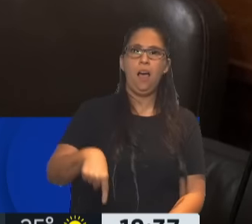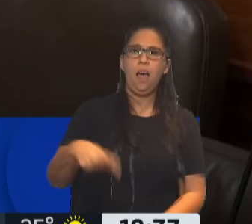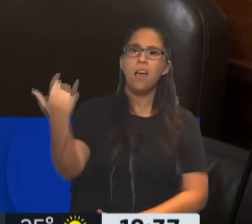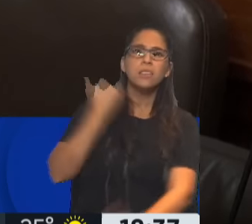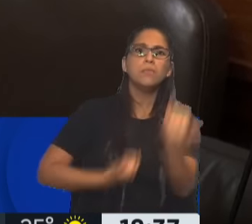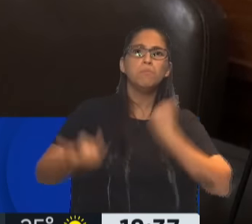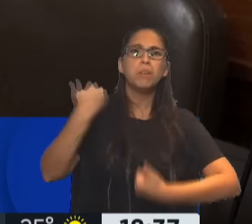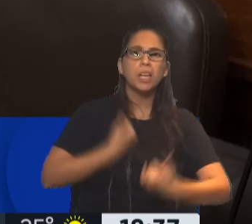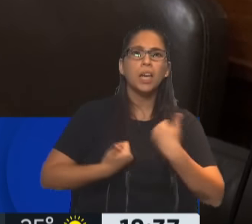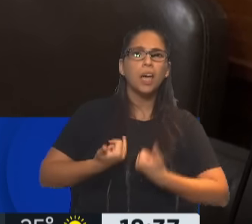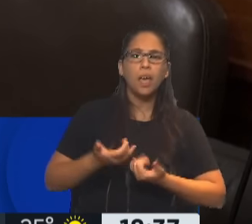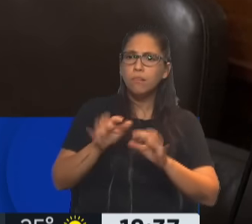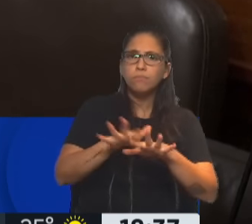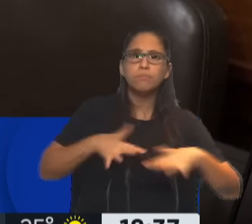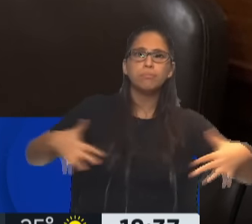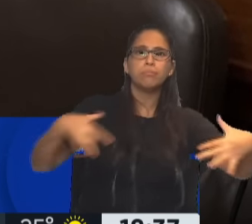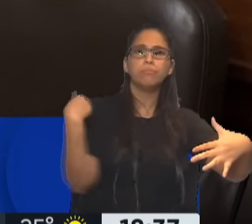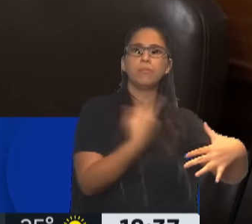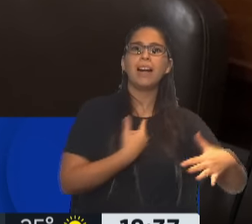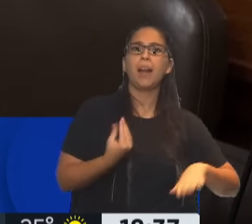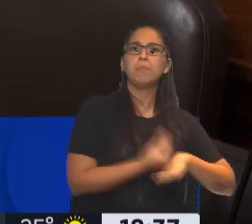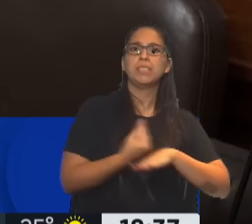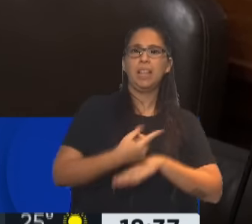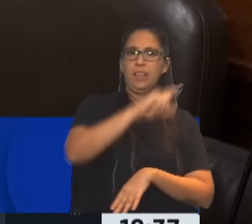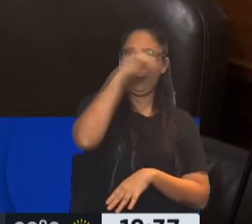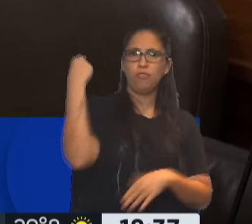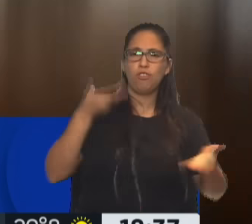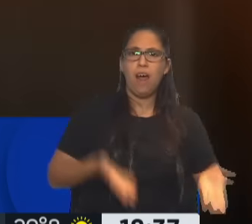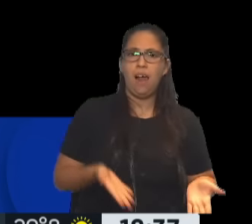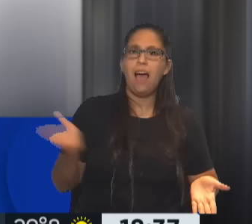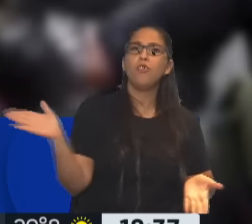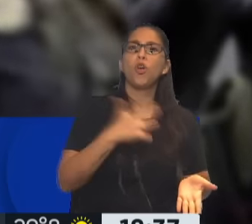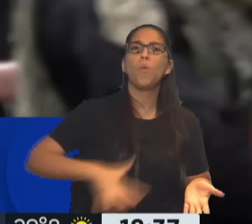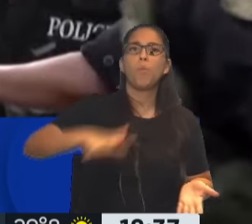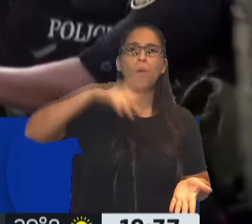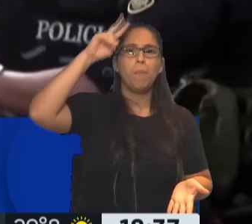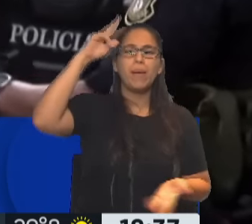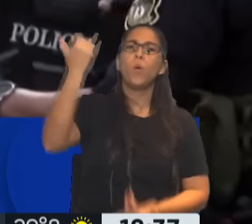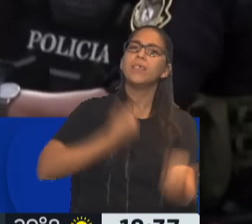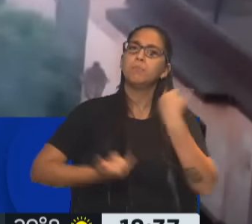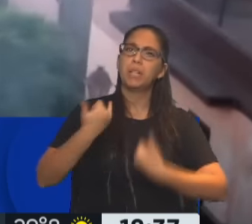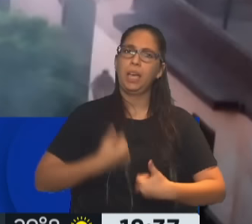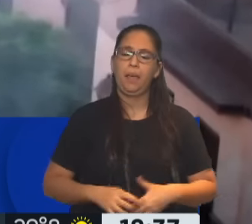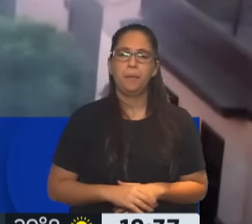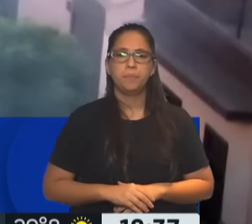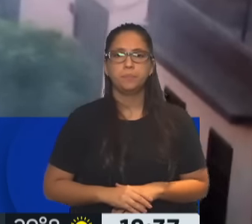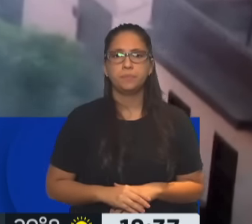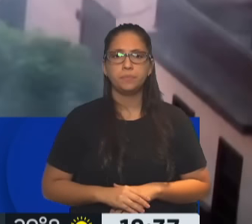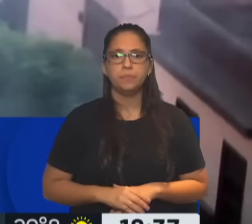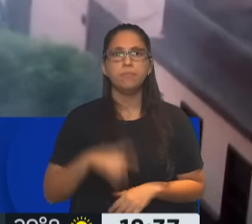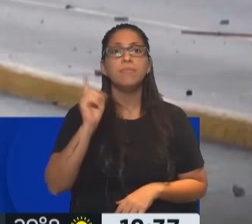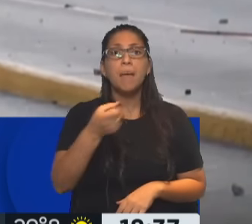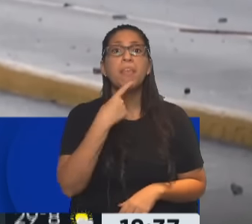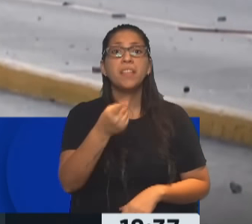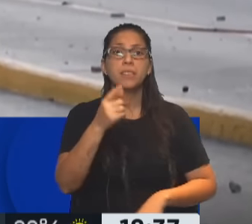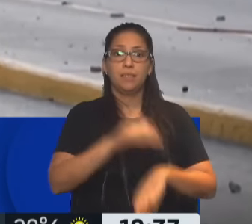esa representación nacional y por ende a todo el pueblo peruano. Además, responsabiliza a la